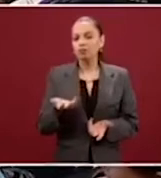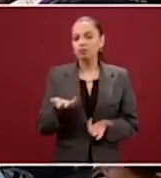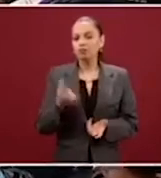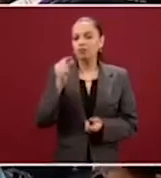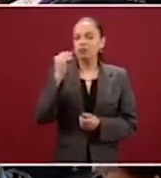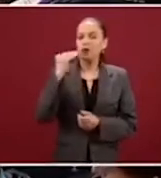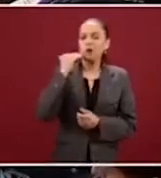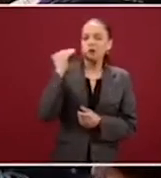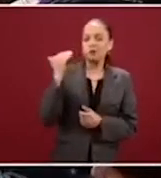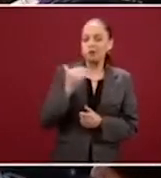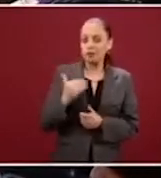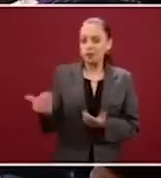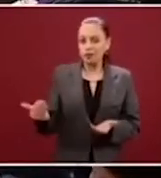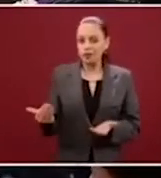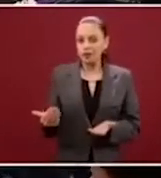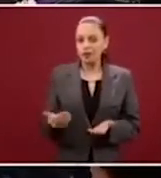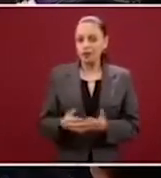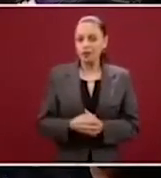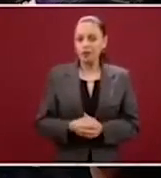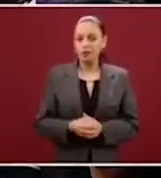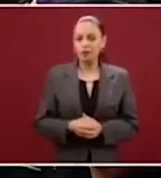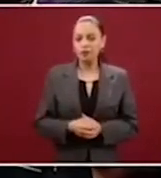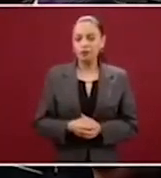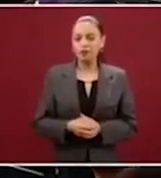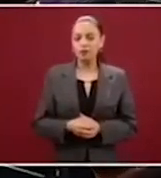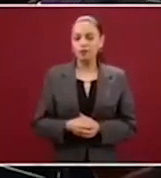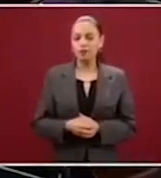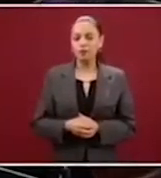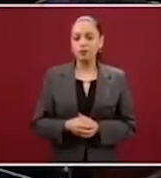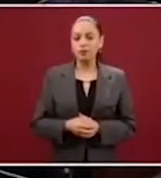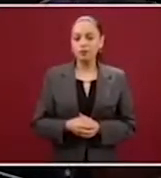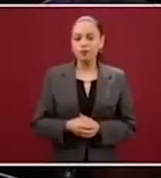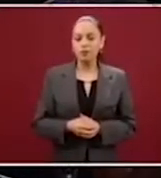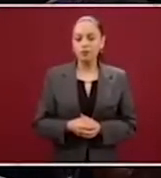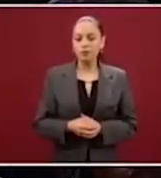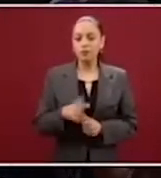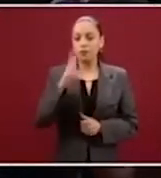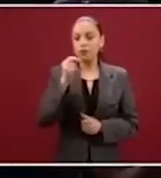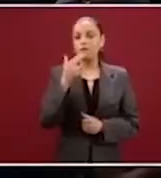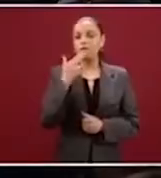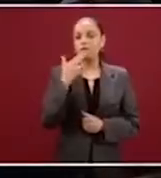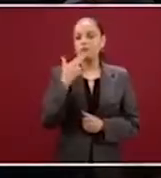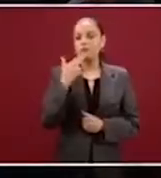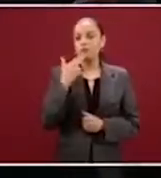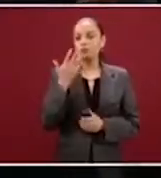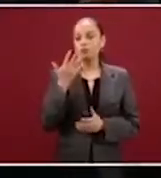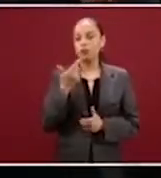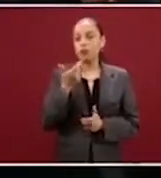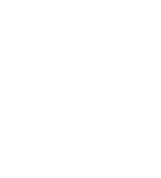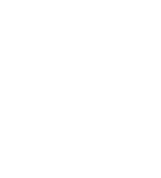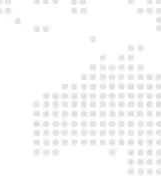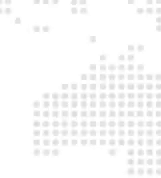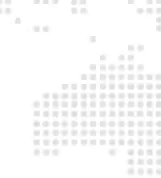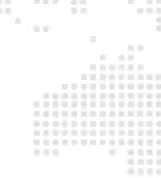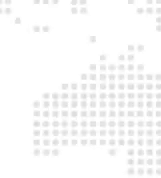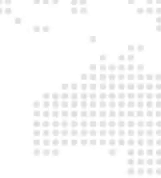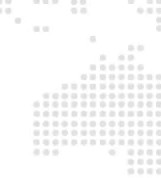distorsiones, que no se utilicen mal los recursos.